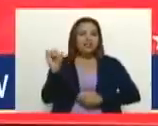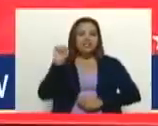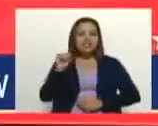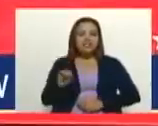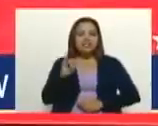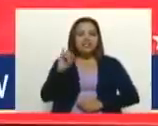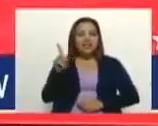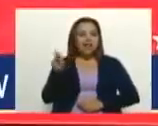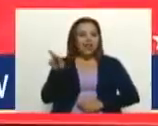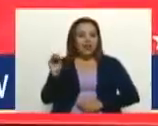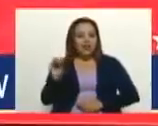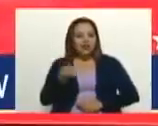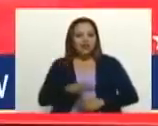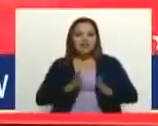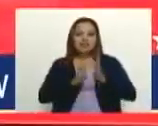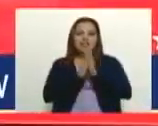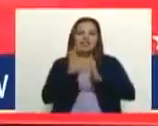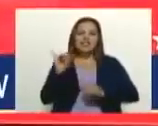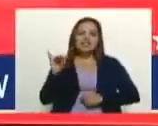sol.